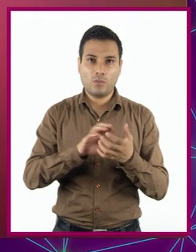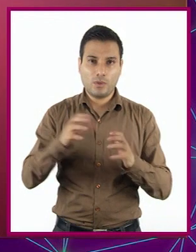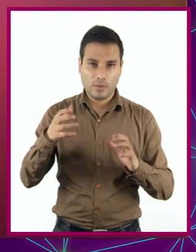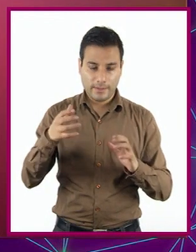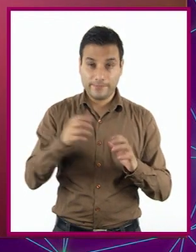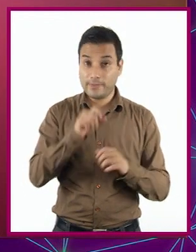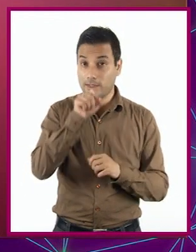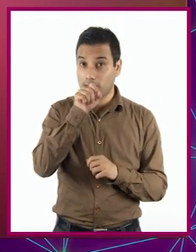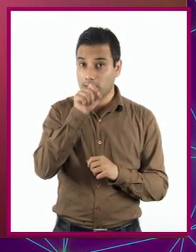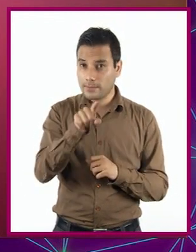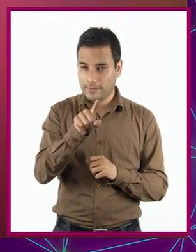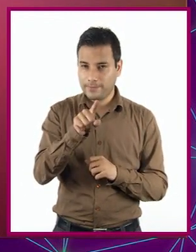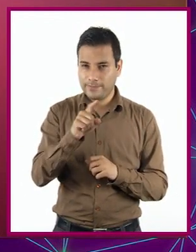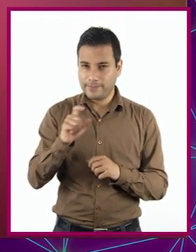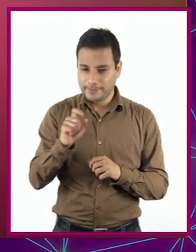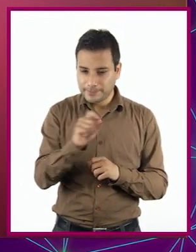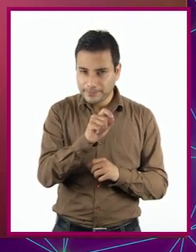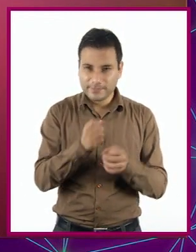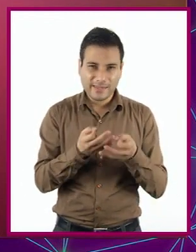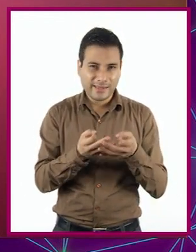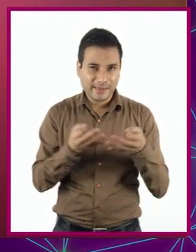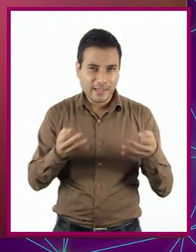la biodiversidad microbiana de los suelos.